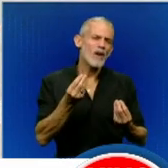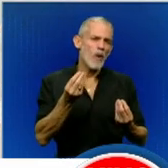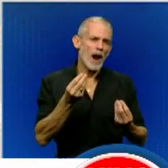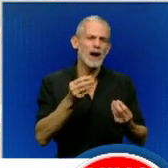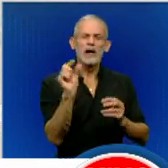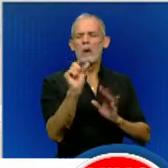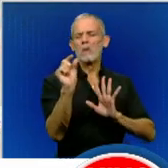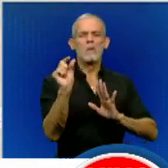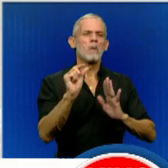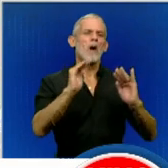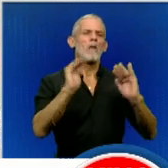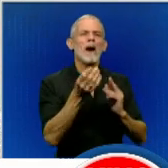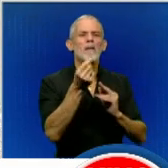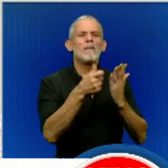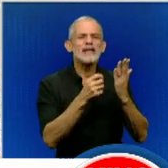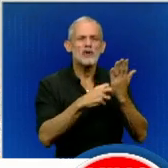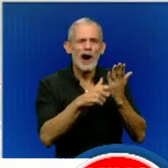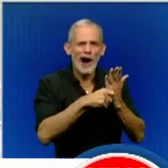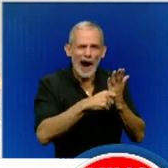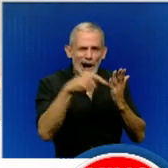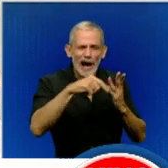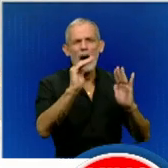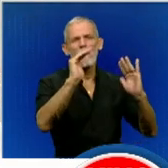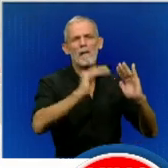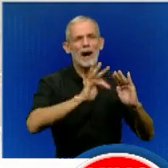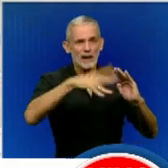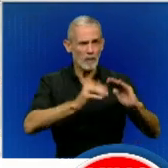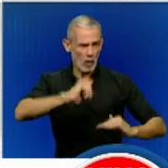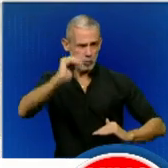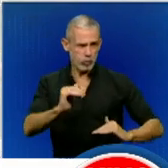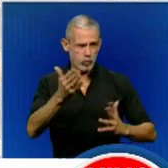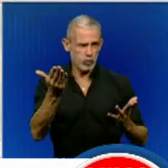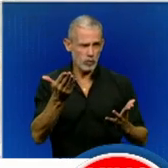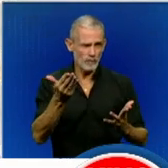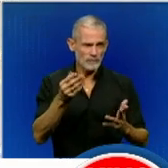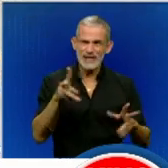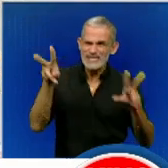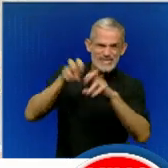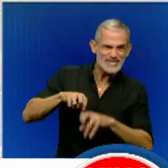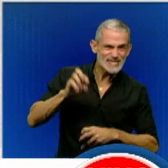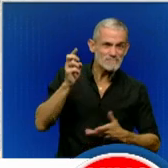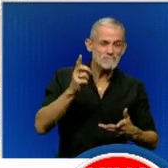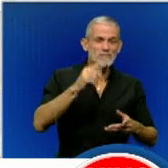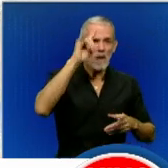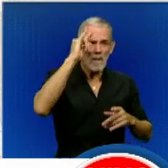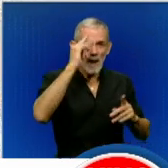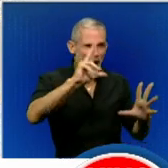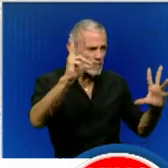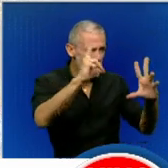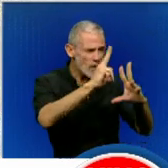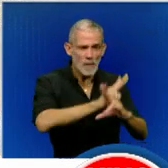transitoria baja del precio de la carne y luego suba liquidación de estos ganaderos